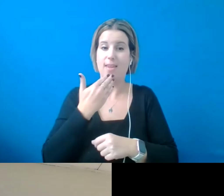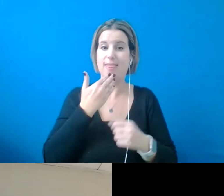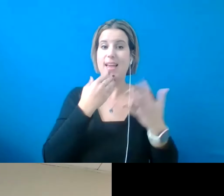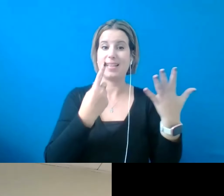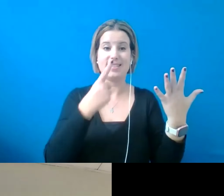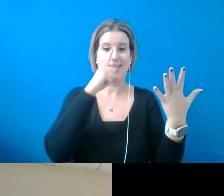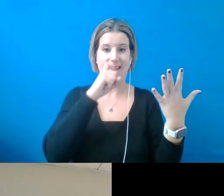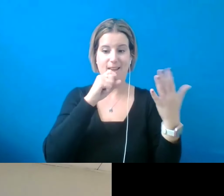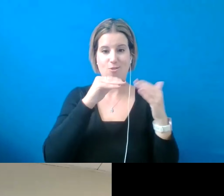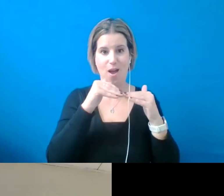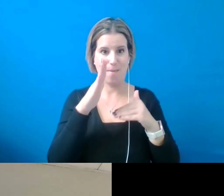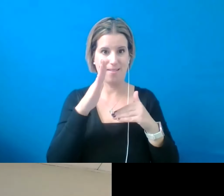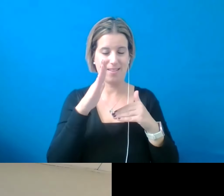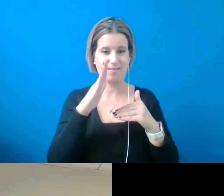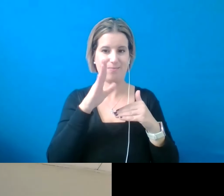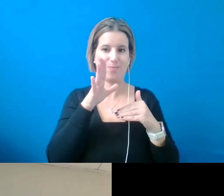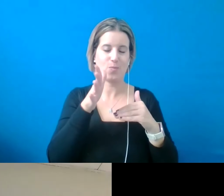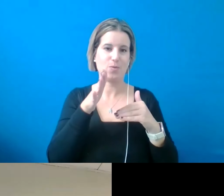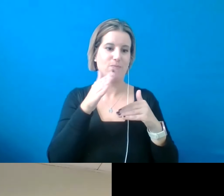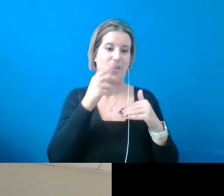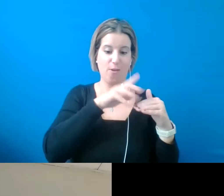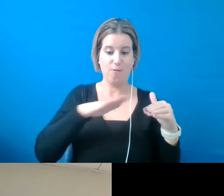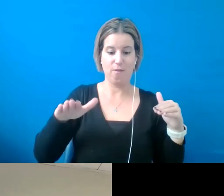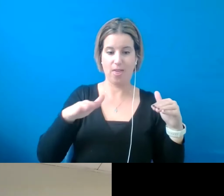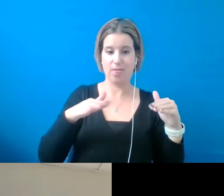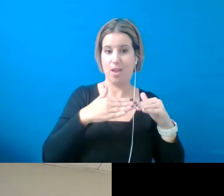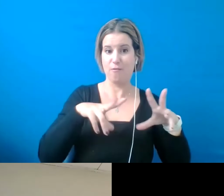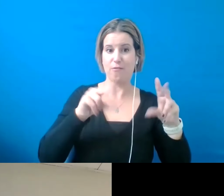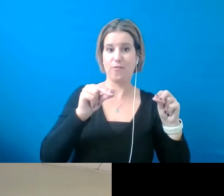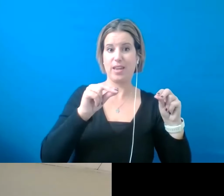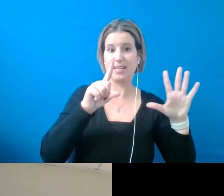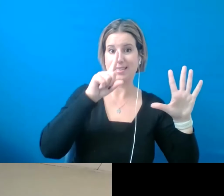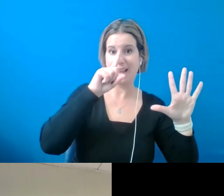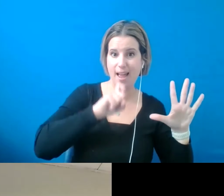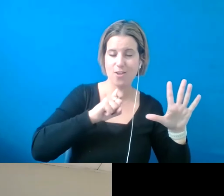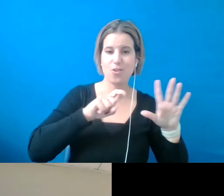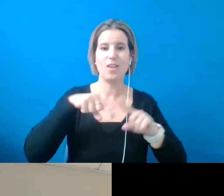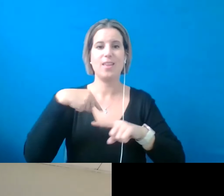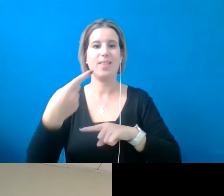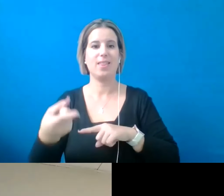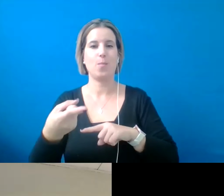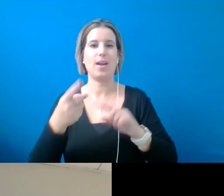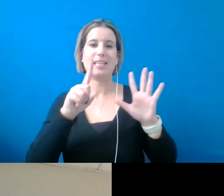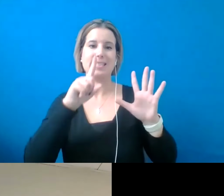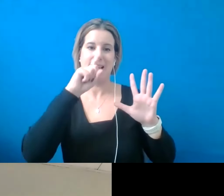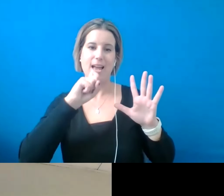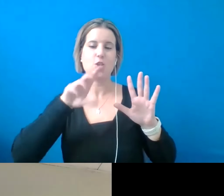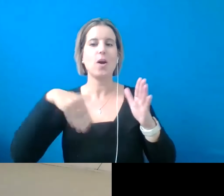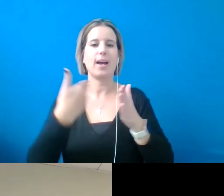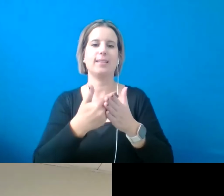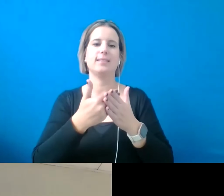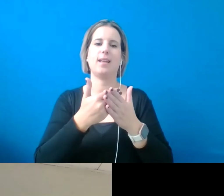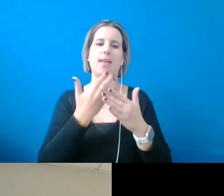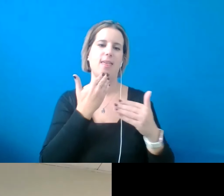años porque los que ahí atienden hasta los seis y entonces luego vendríamos nosotros para hablar desde los seis años hasta la edad tope